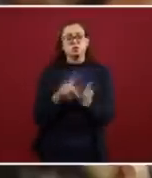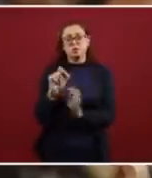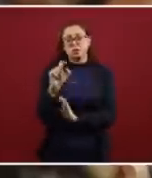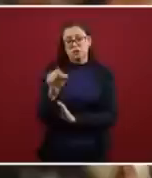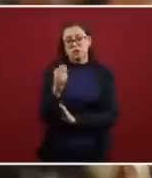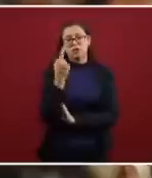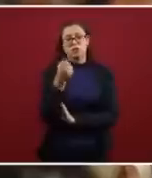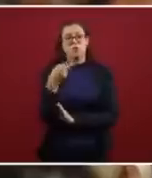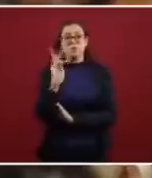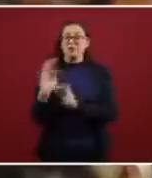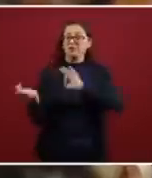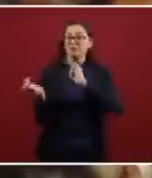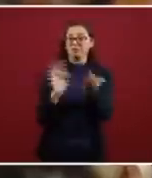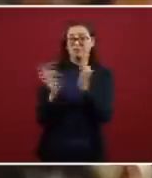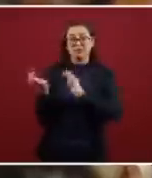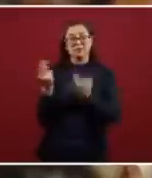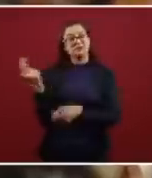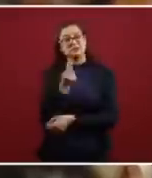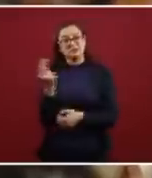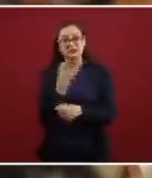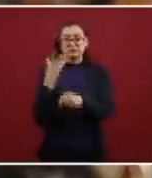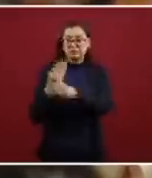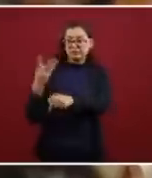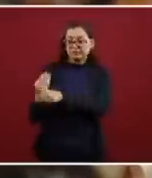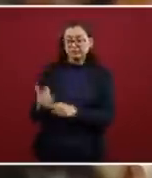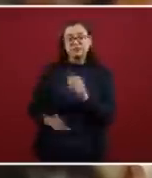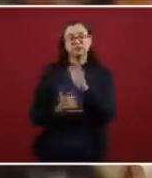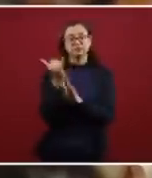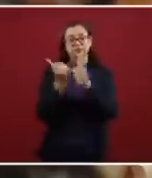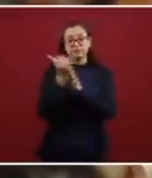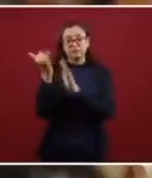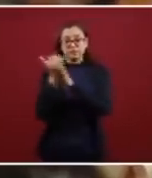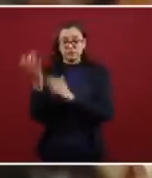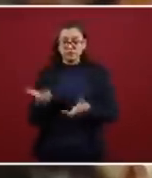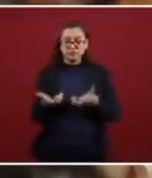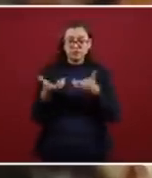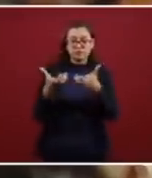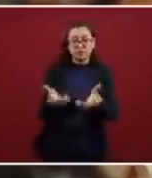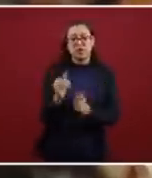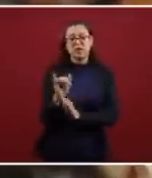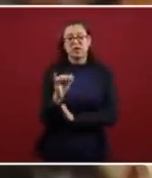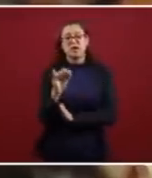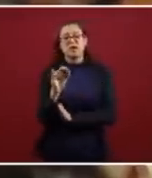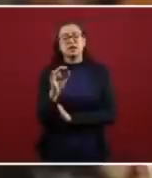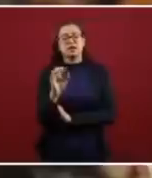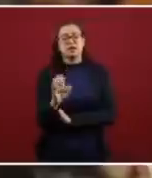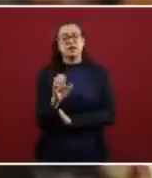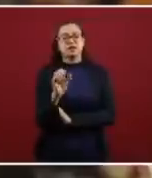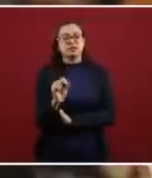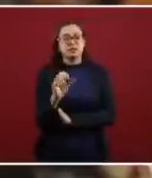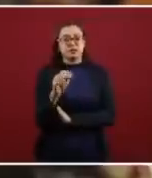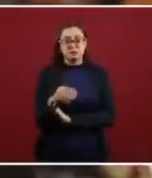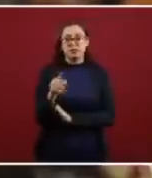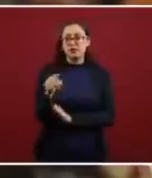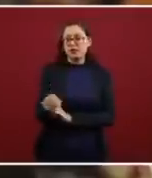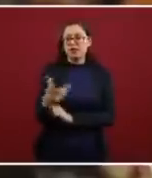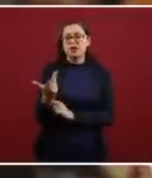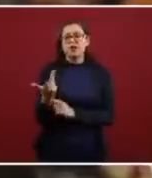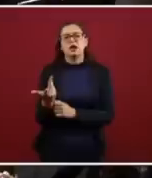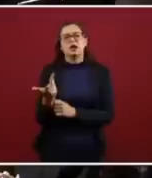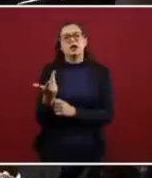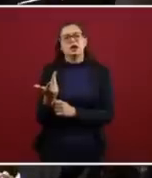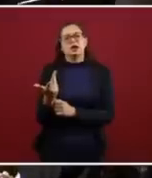necesitan, de viales para conectar el AICM con Santa Lucía. El